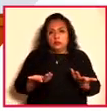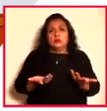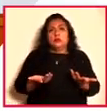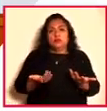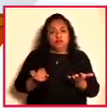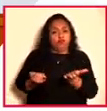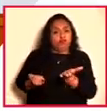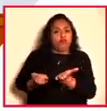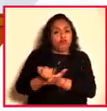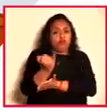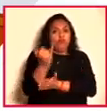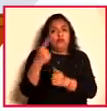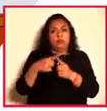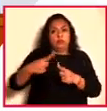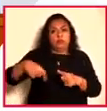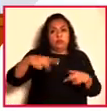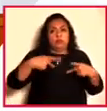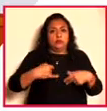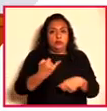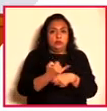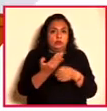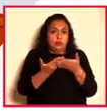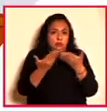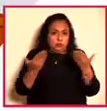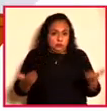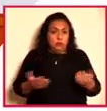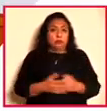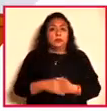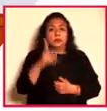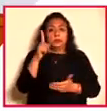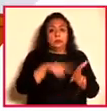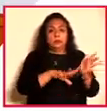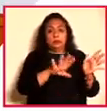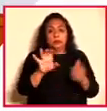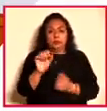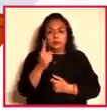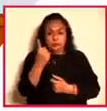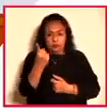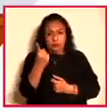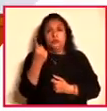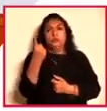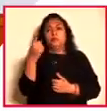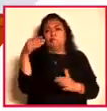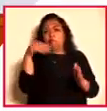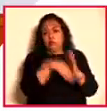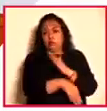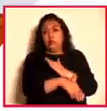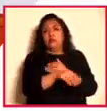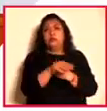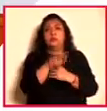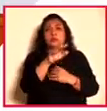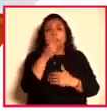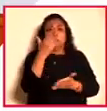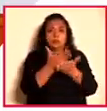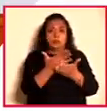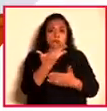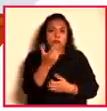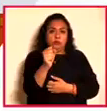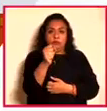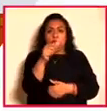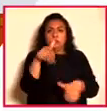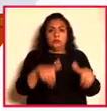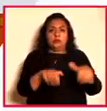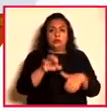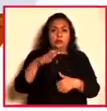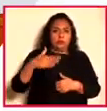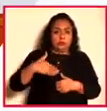decisiones que toman los personajes en el presente. 1521, La Caída, se presenta hasta el 5 de septiembre en el Teatro El Milagro. El